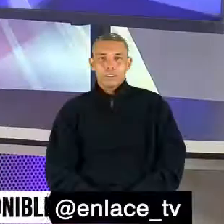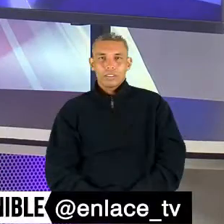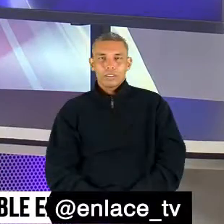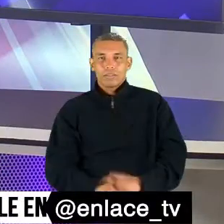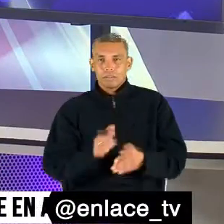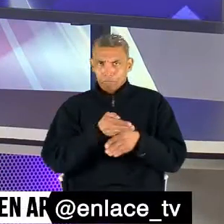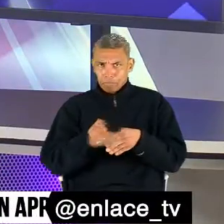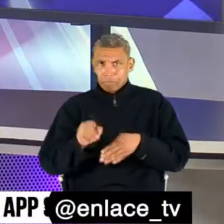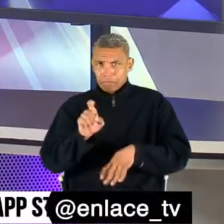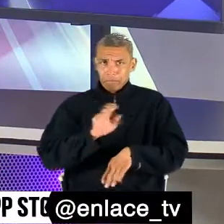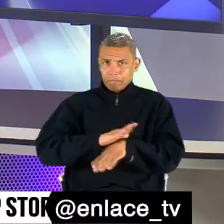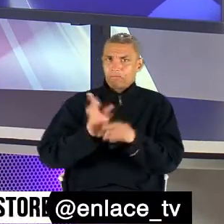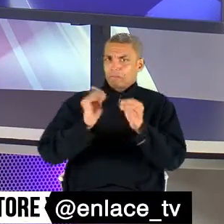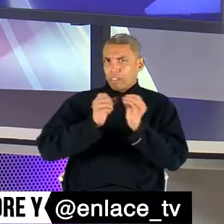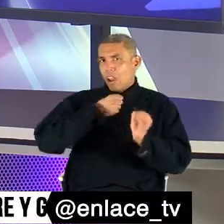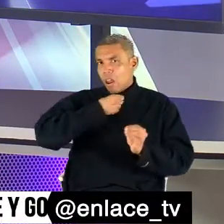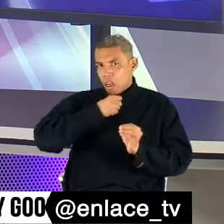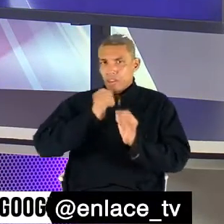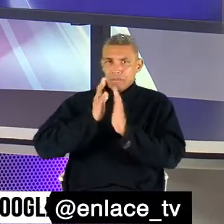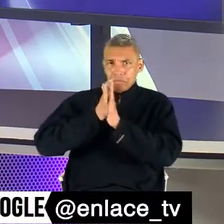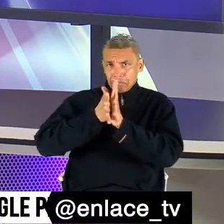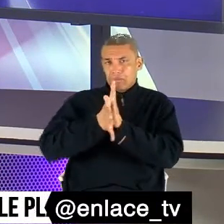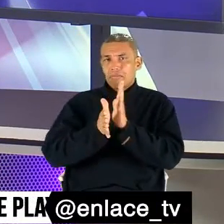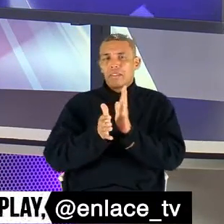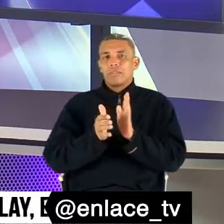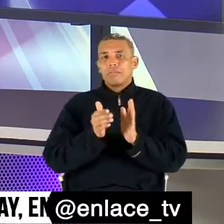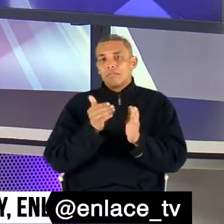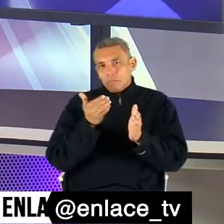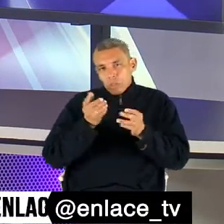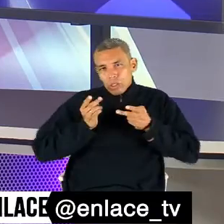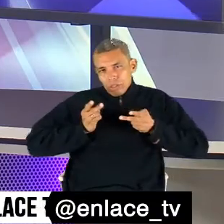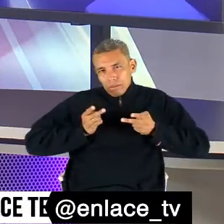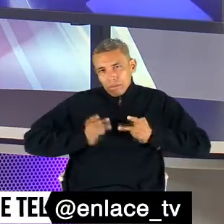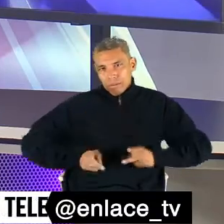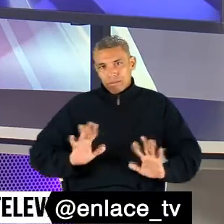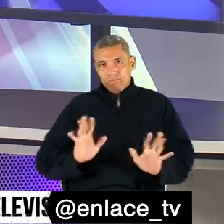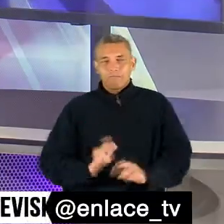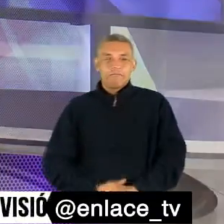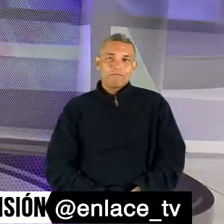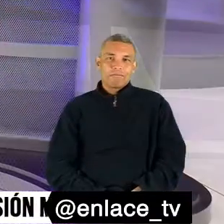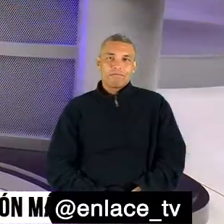vemos a las 6 en punto de la tarde con más de lo que usted quiere ver. Enlace Noticias. Feliz tarde para todos.